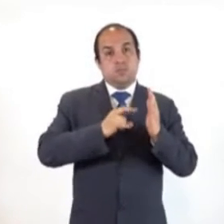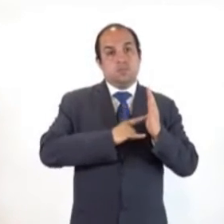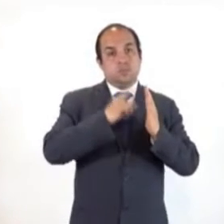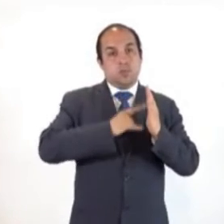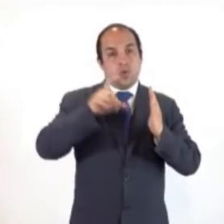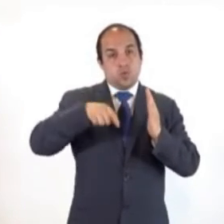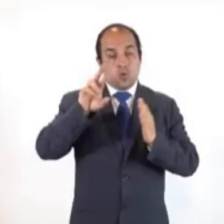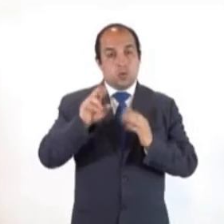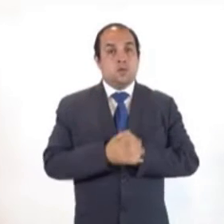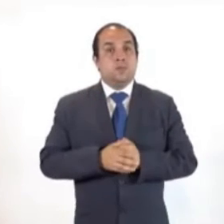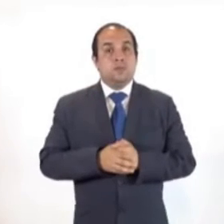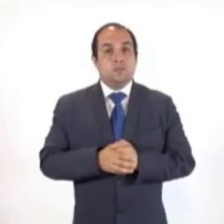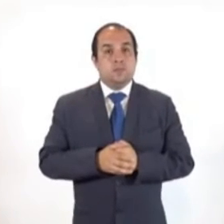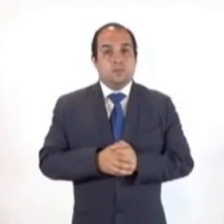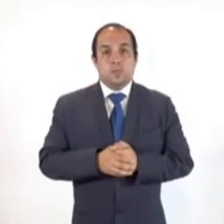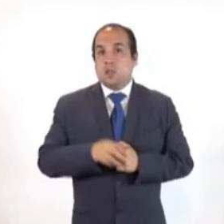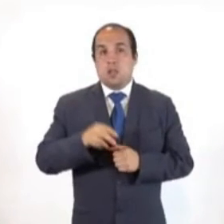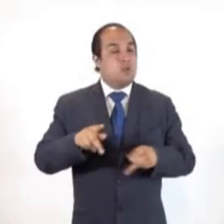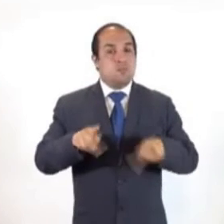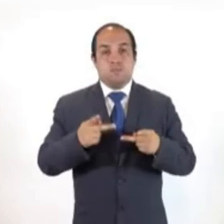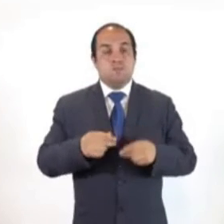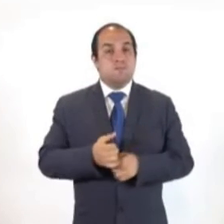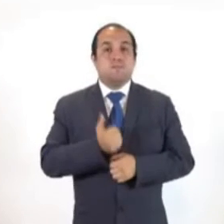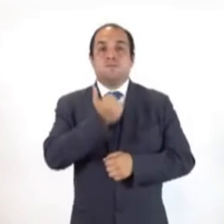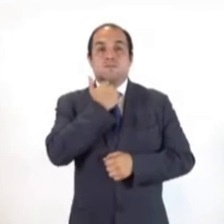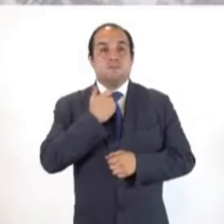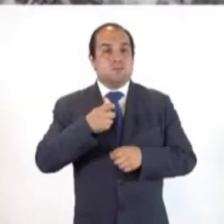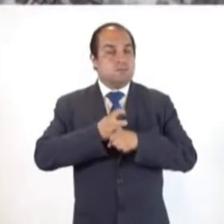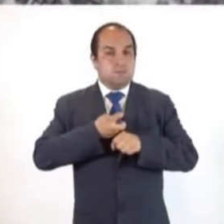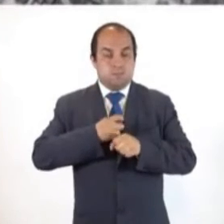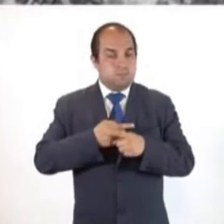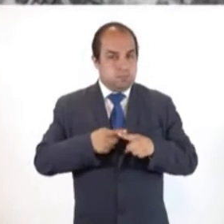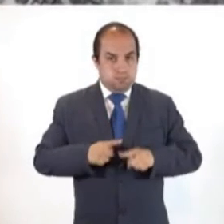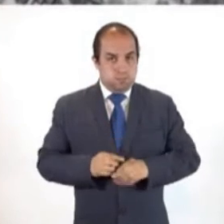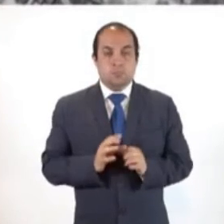y no venta de alcohol. Siguiente, por favor.